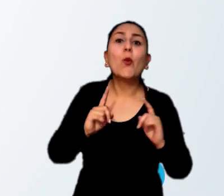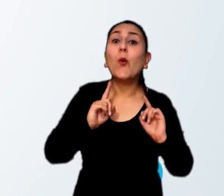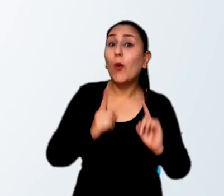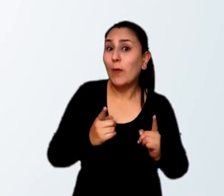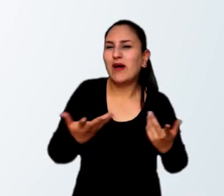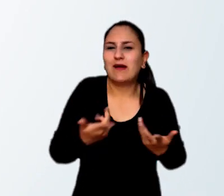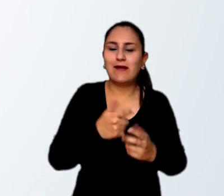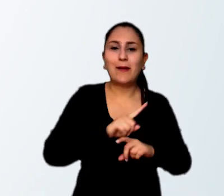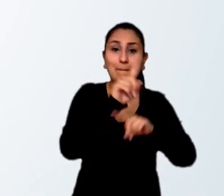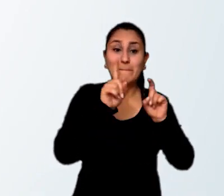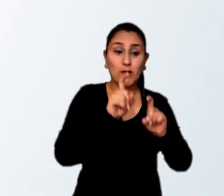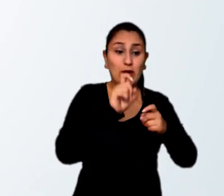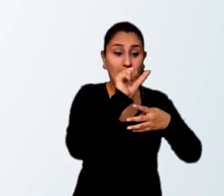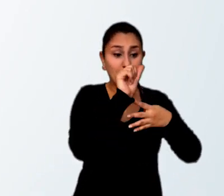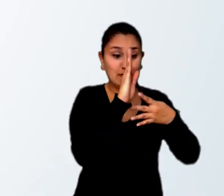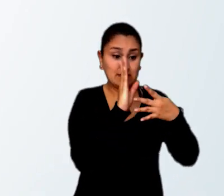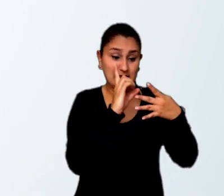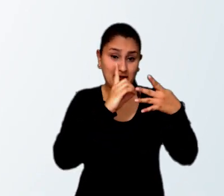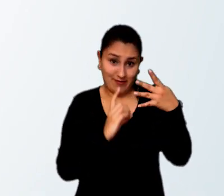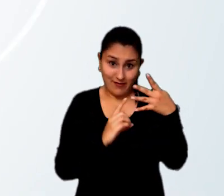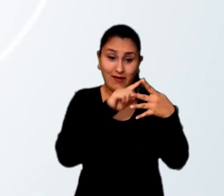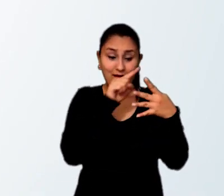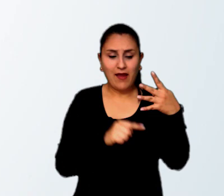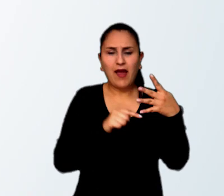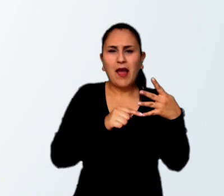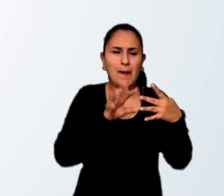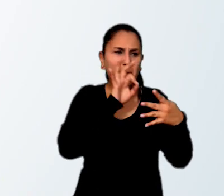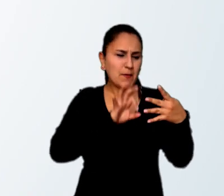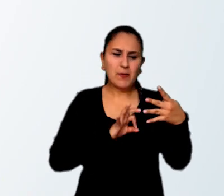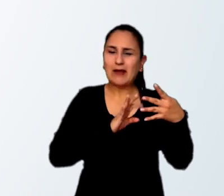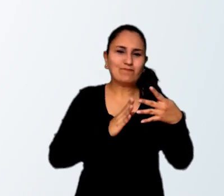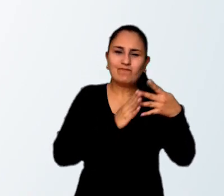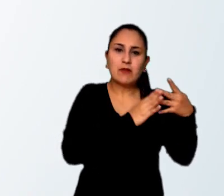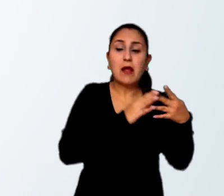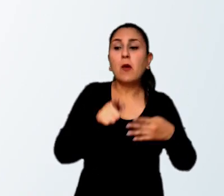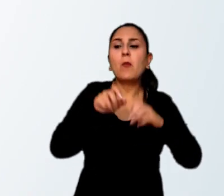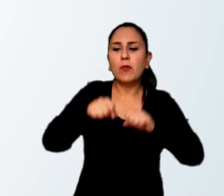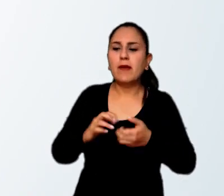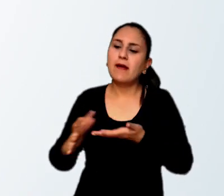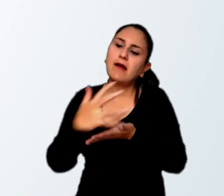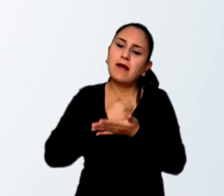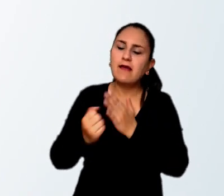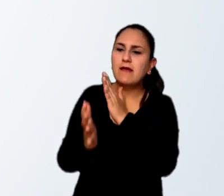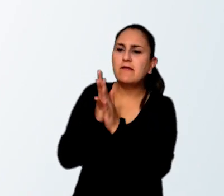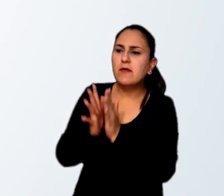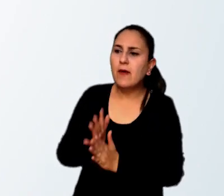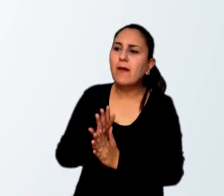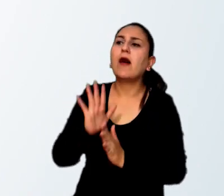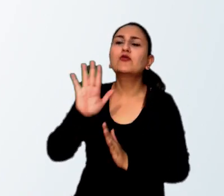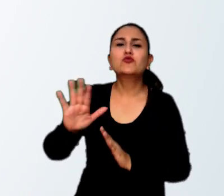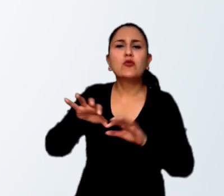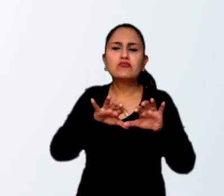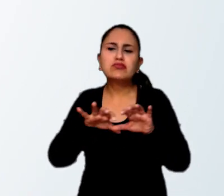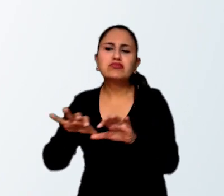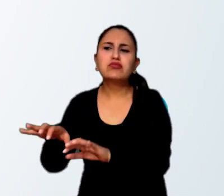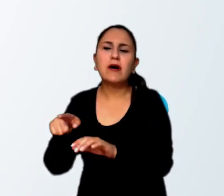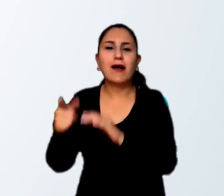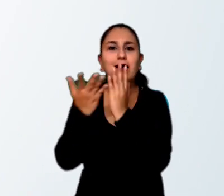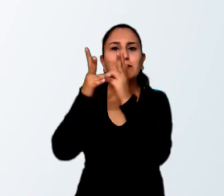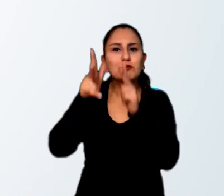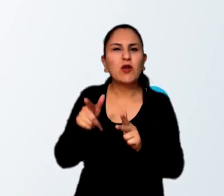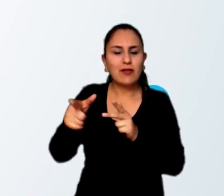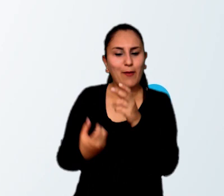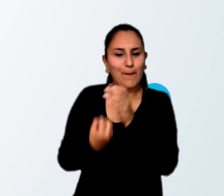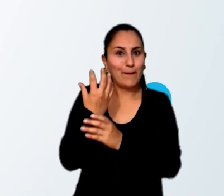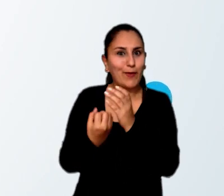diferencia de las preguntas de selección múltiple permiten a los docentes recoger evidencias del desempeño un estudiante a partir de